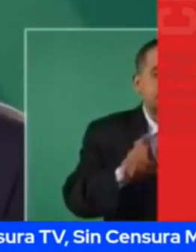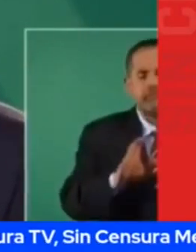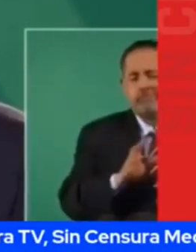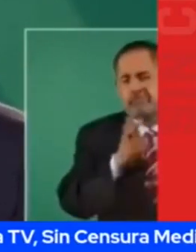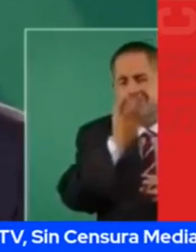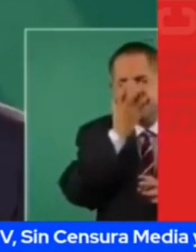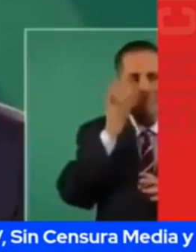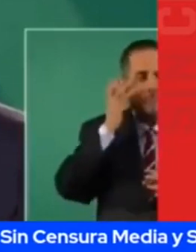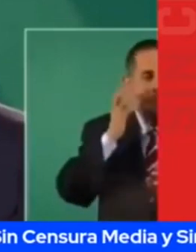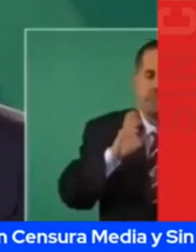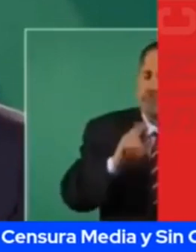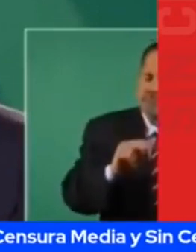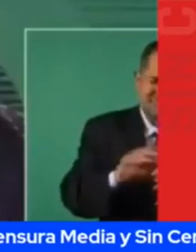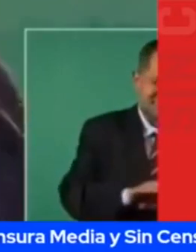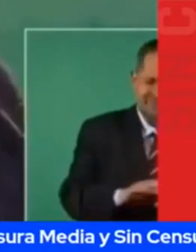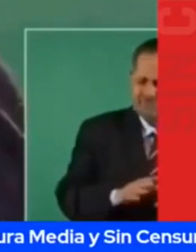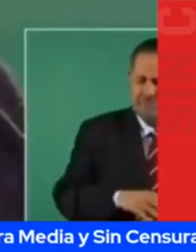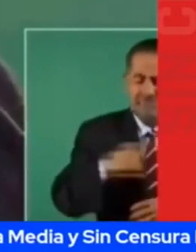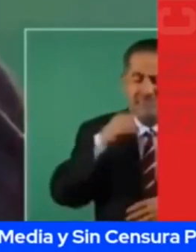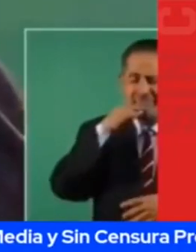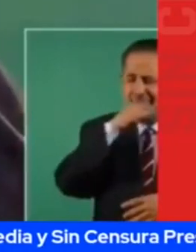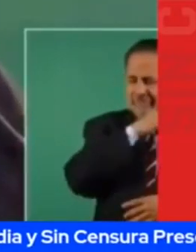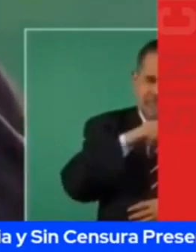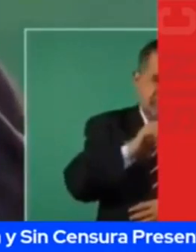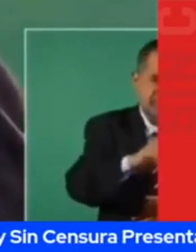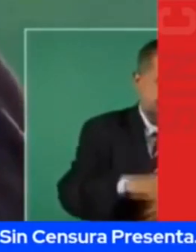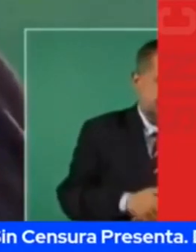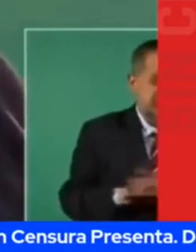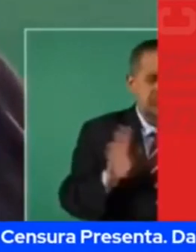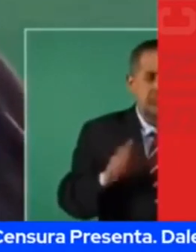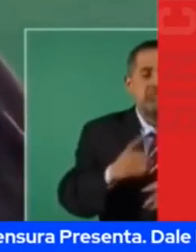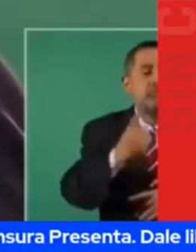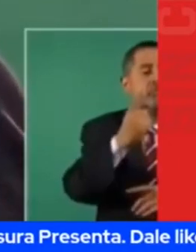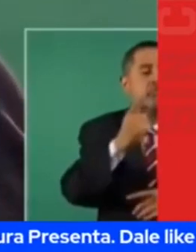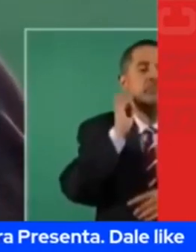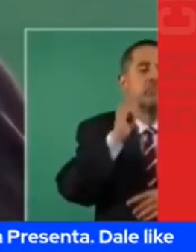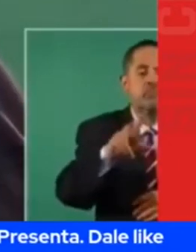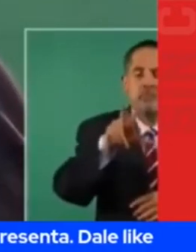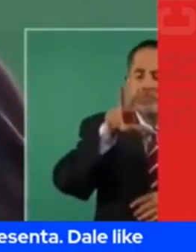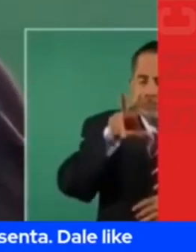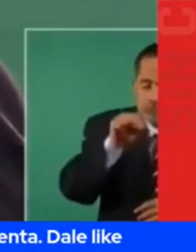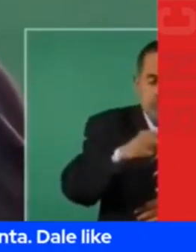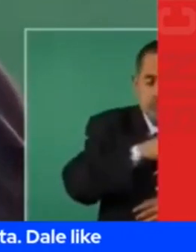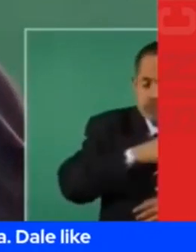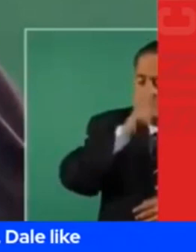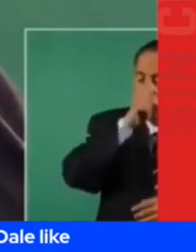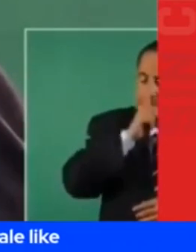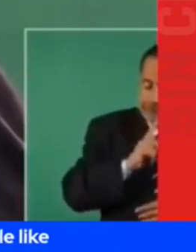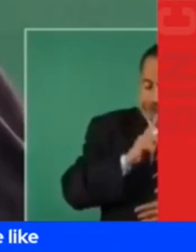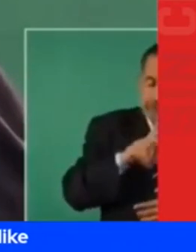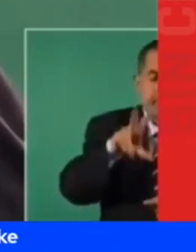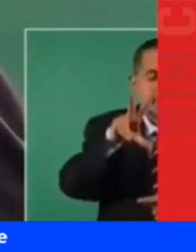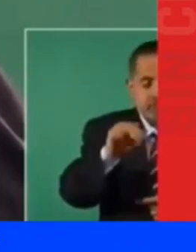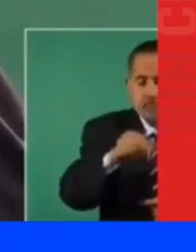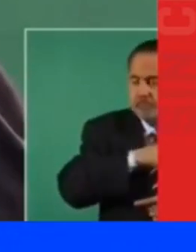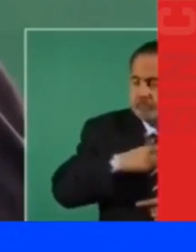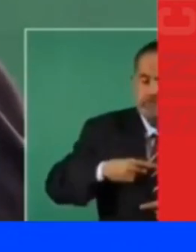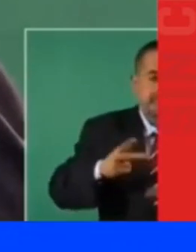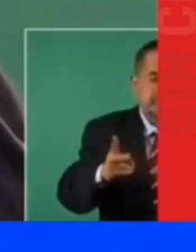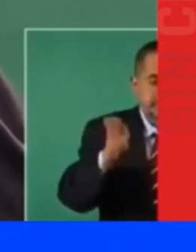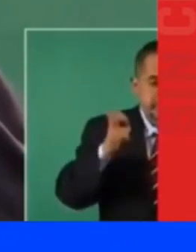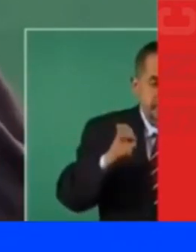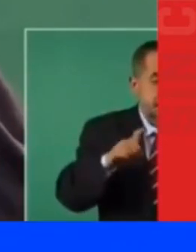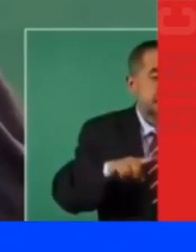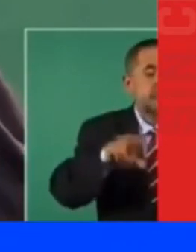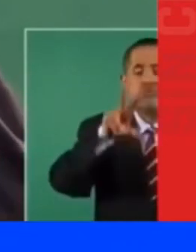no ser hipócrita. Es sencillo, no mentir. No robar,